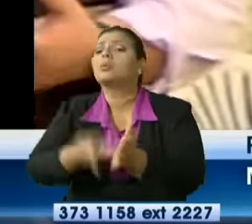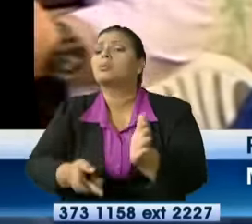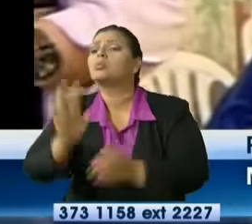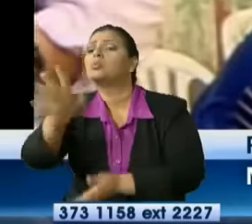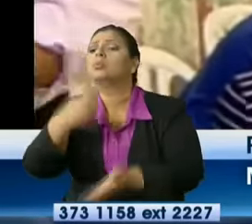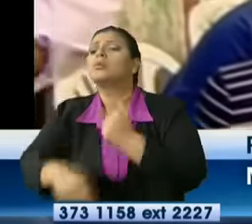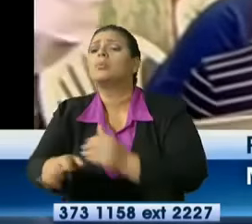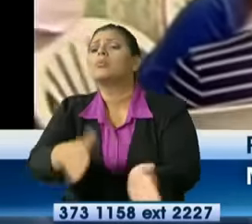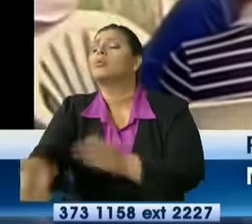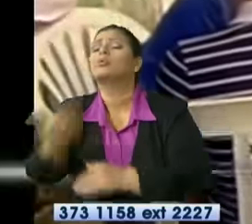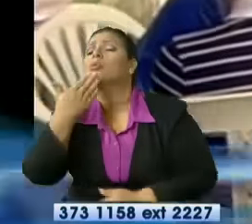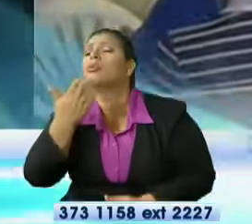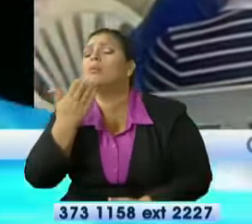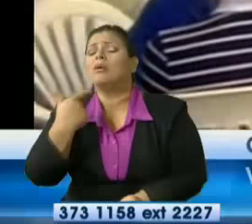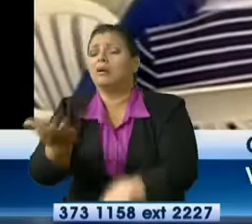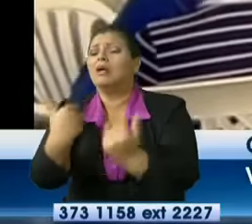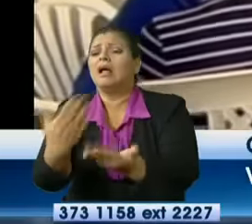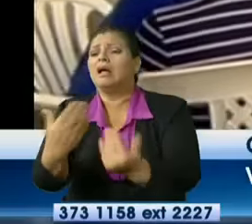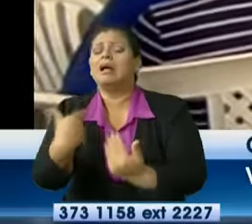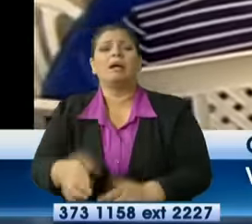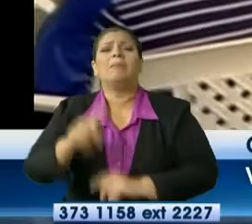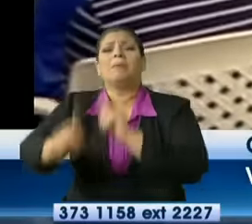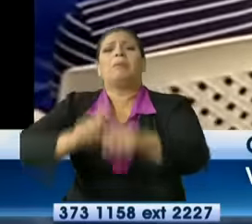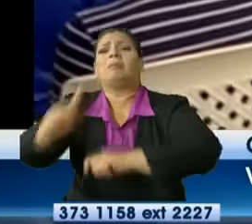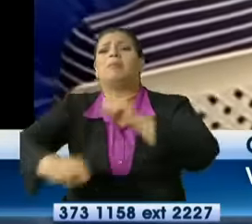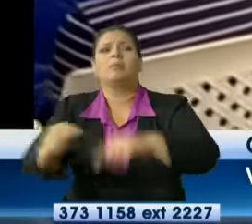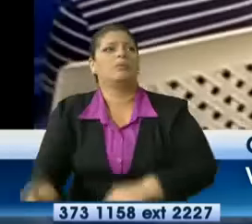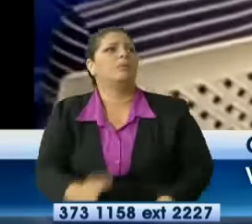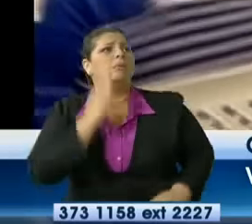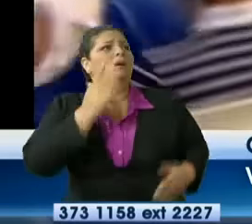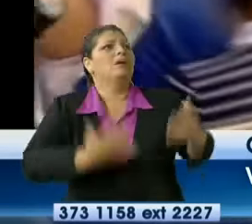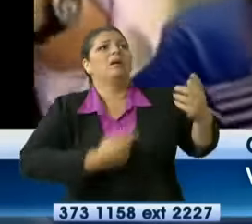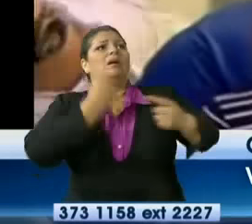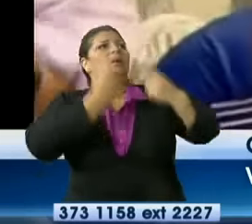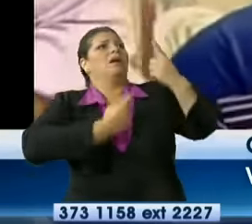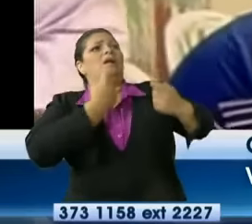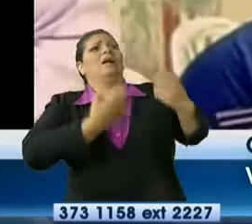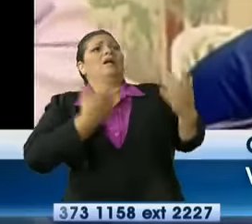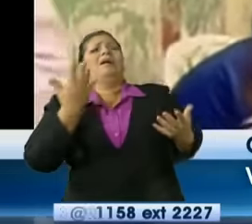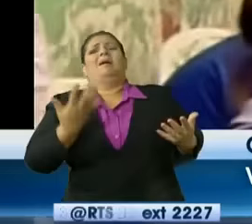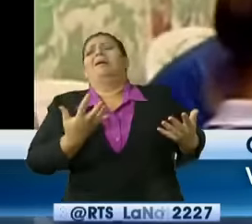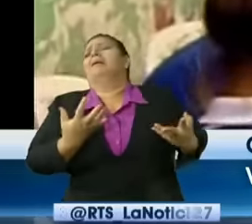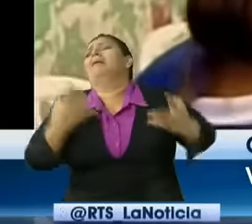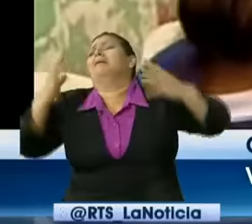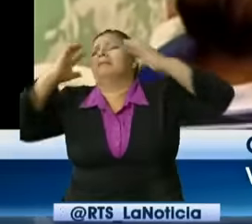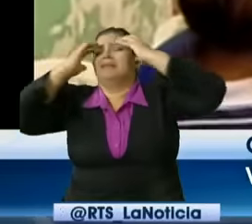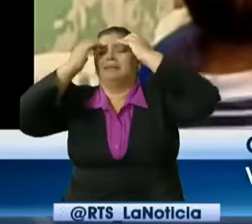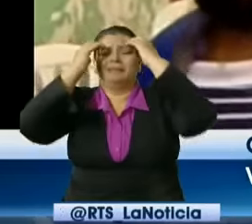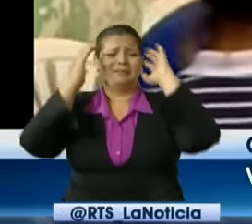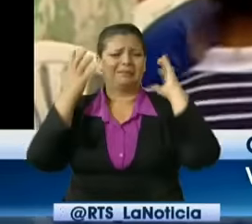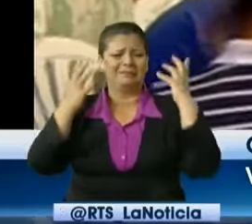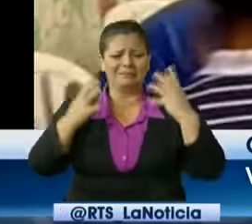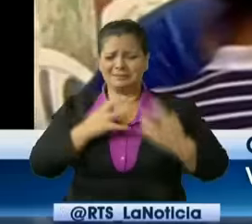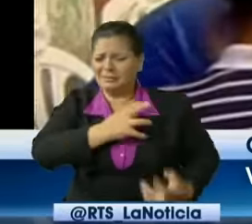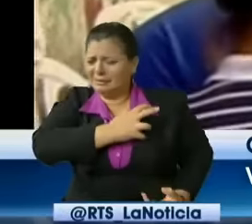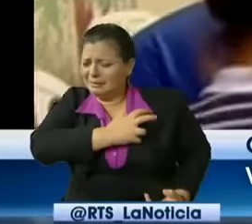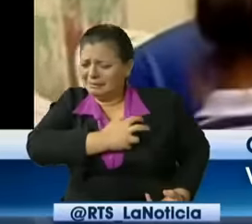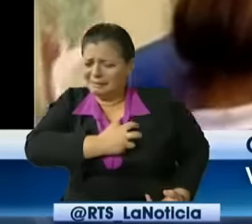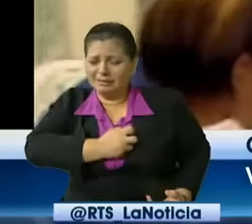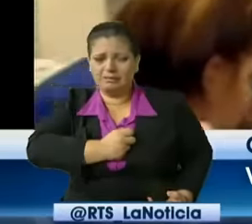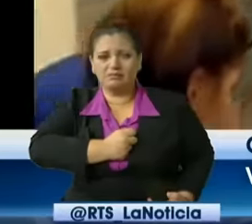llora, grita, habla de suicidios. Entonces, nosotros como psicólogos y como el Ministerio de Salud estamos aquí al lado de ella, estamos